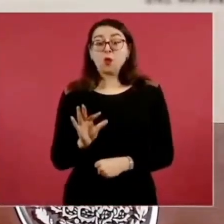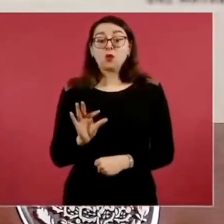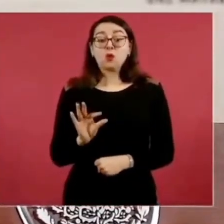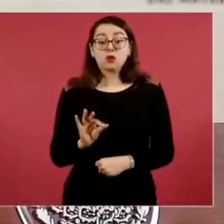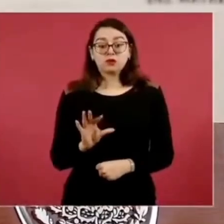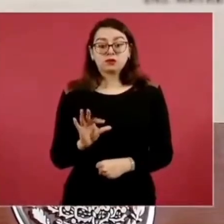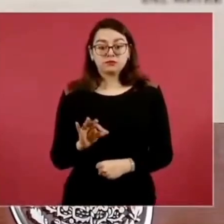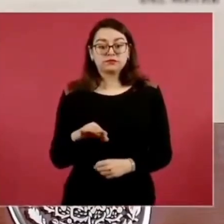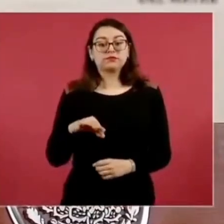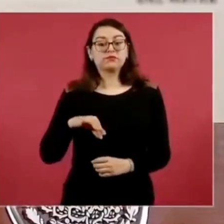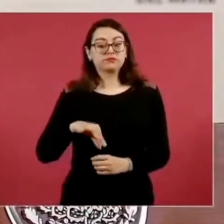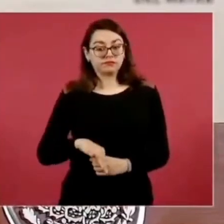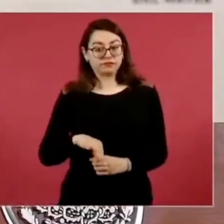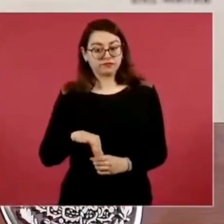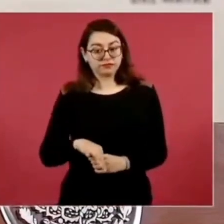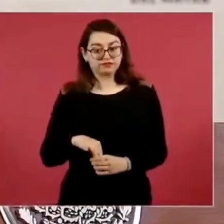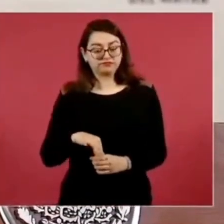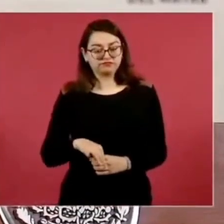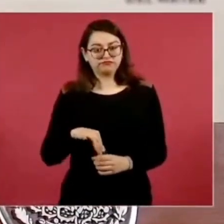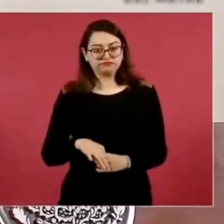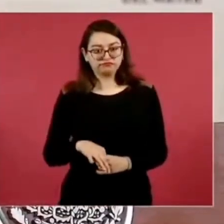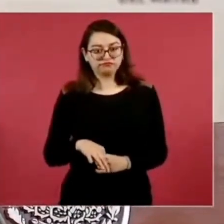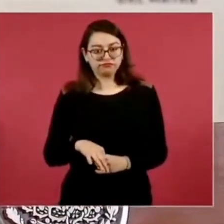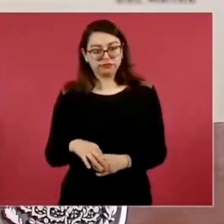y esa reacción